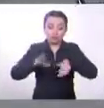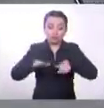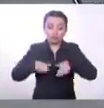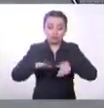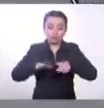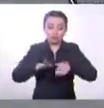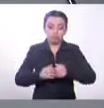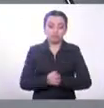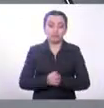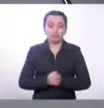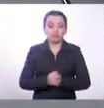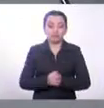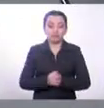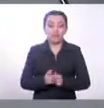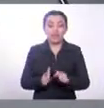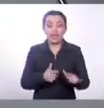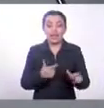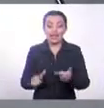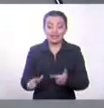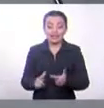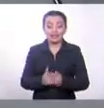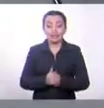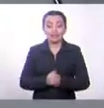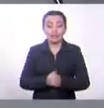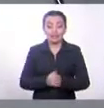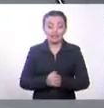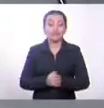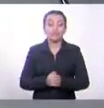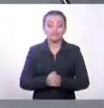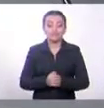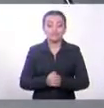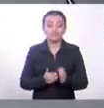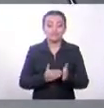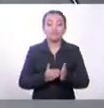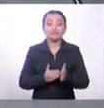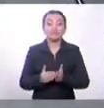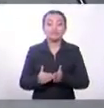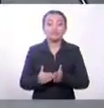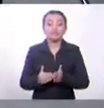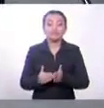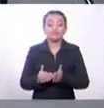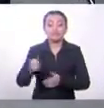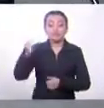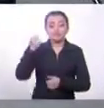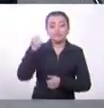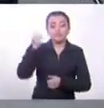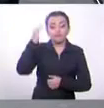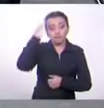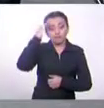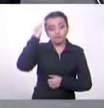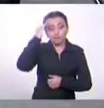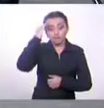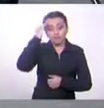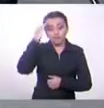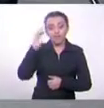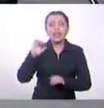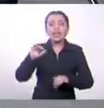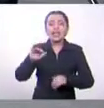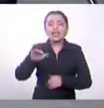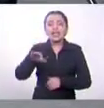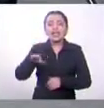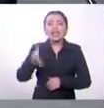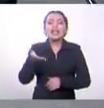listos. Para empezar, es importante entonces que nosotros sepamos qué es comunicarnos o qué